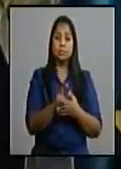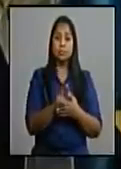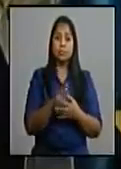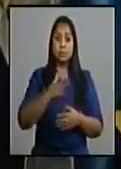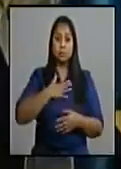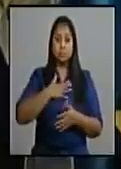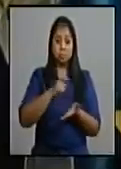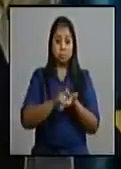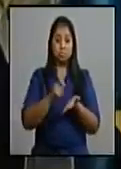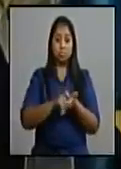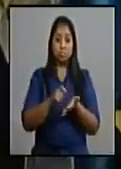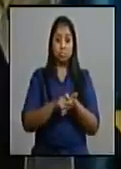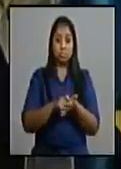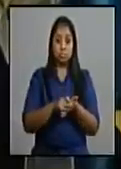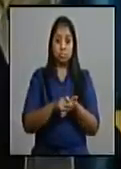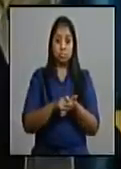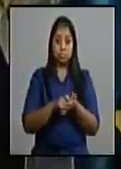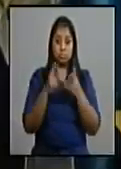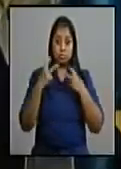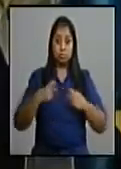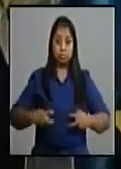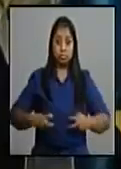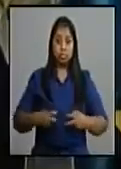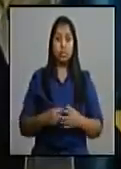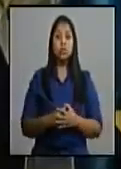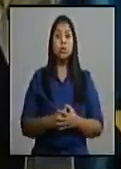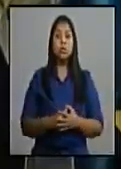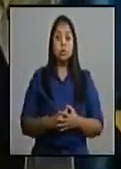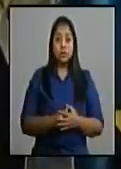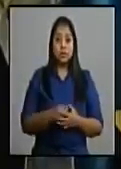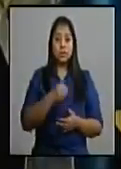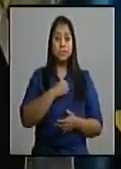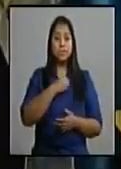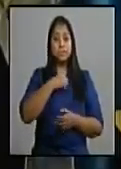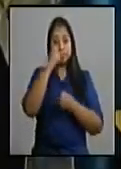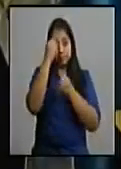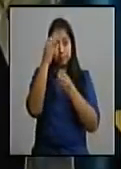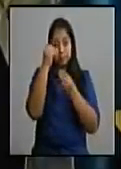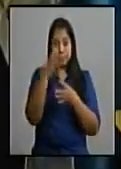mis exámenes, quiero decirles que